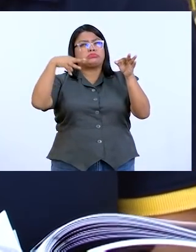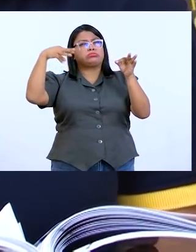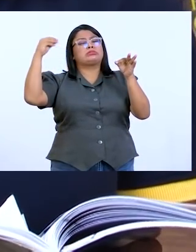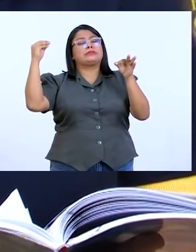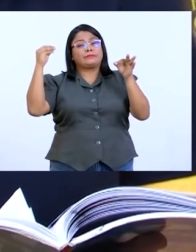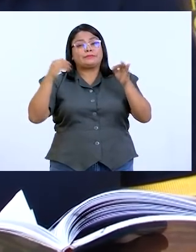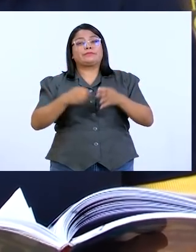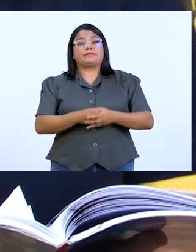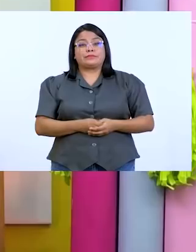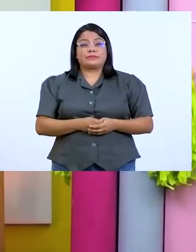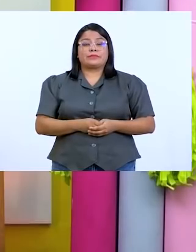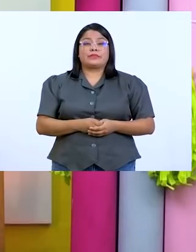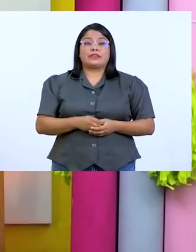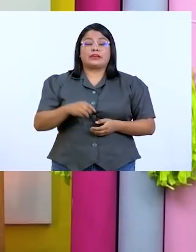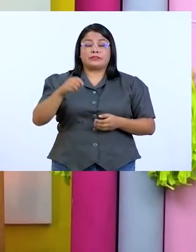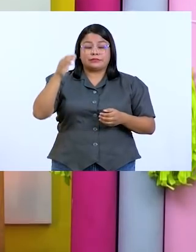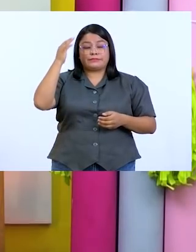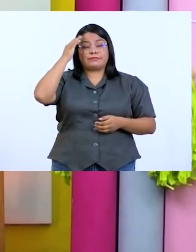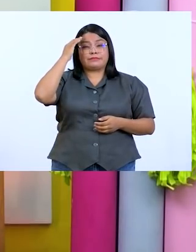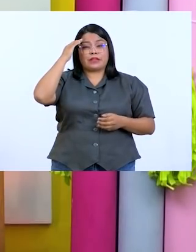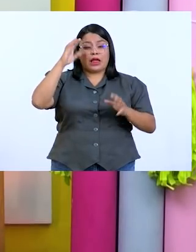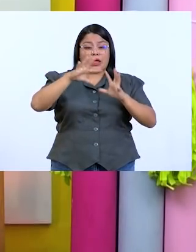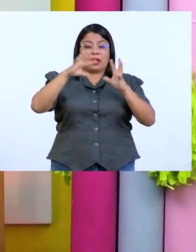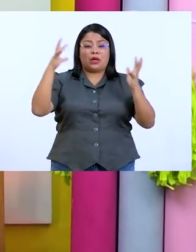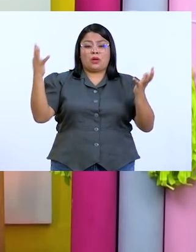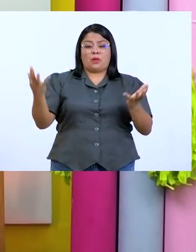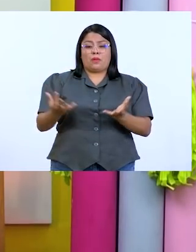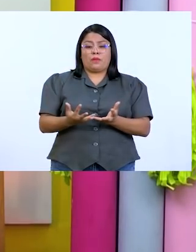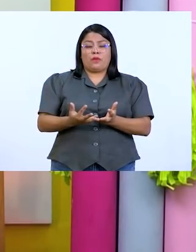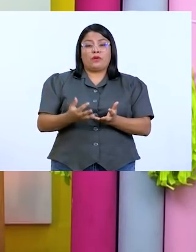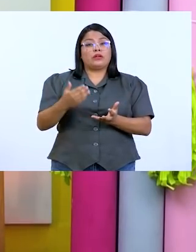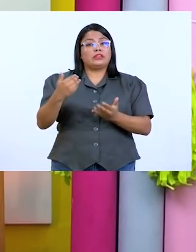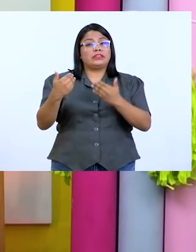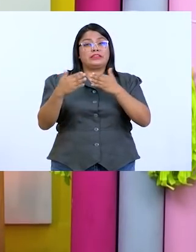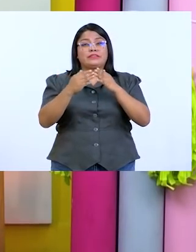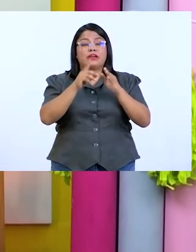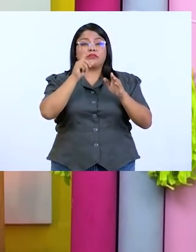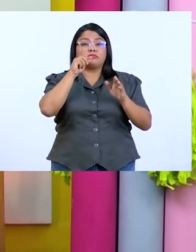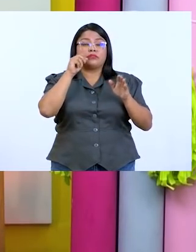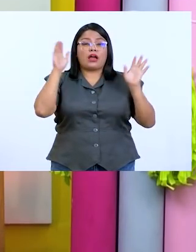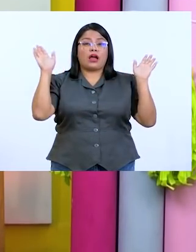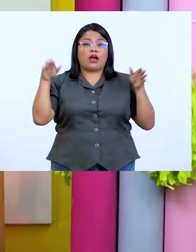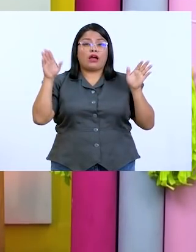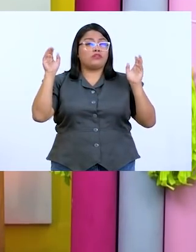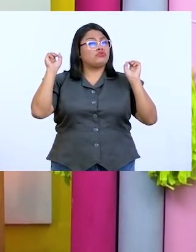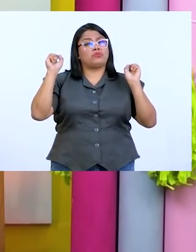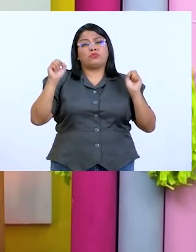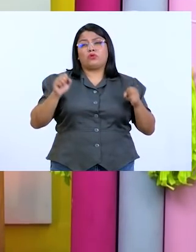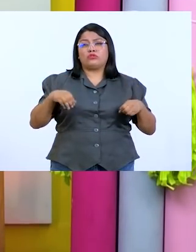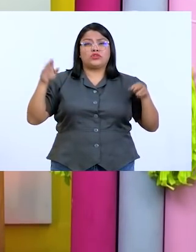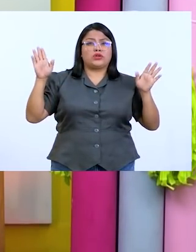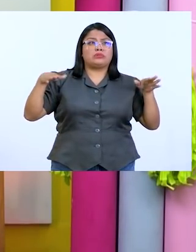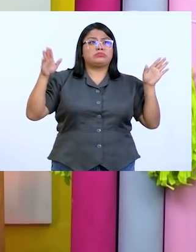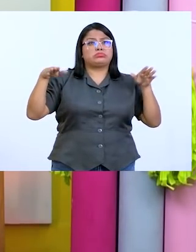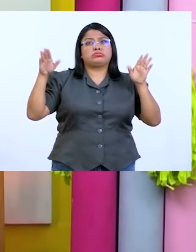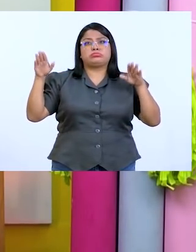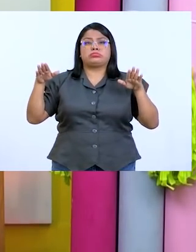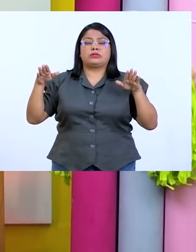muy lejanos. Así descubrió que en el mundo habían otras aves que tampoco podían